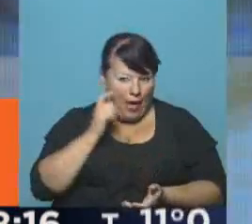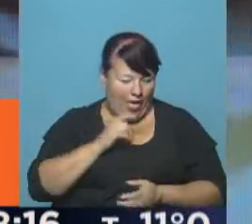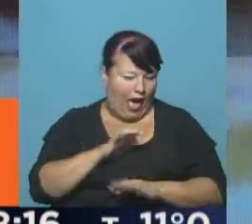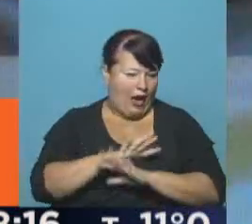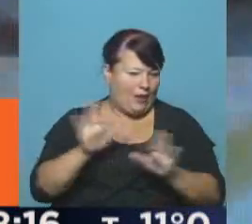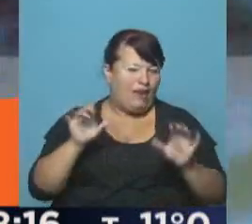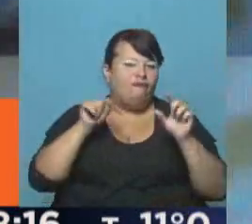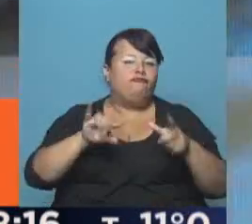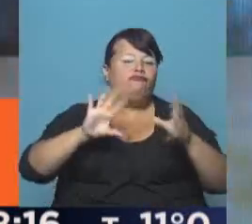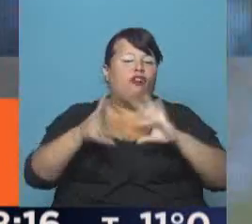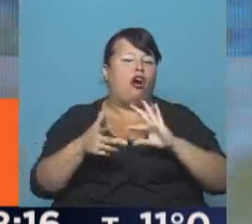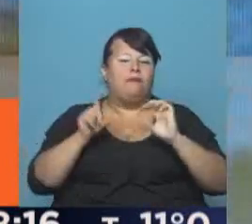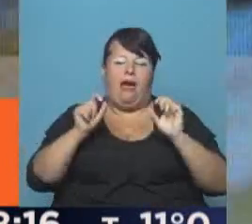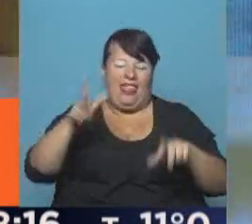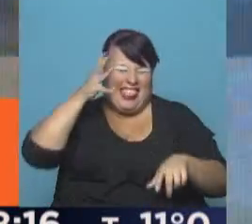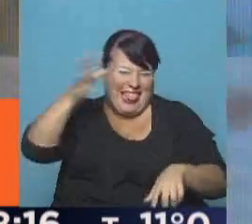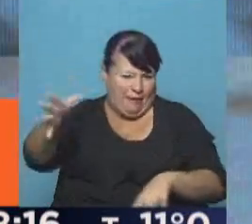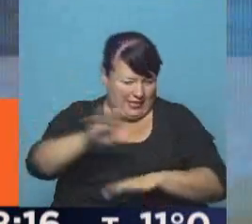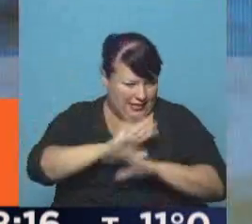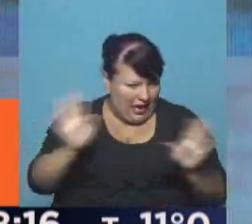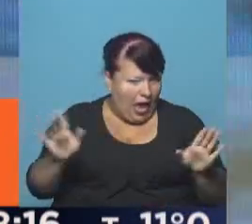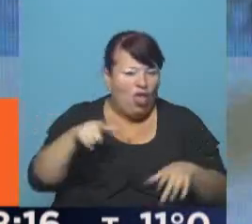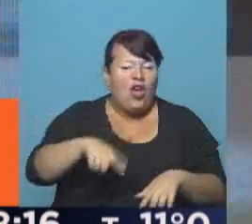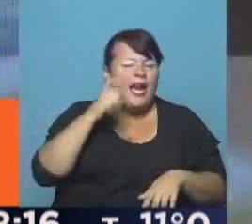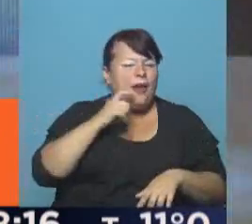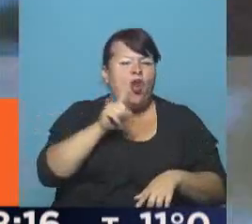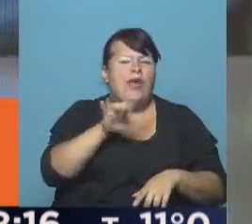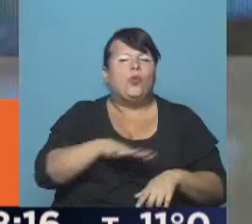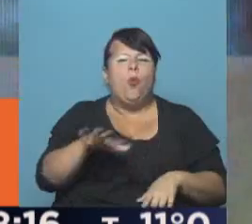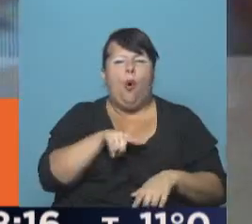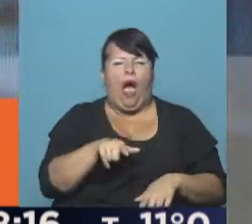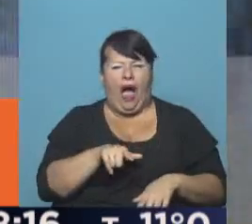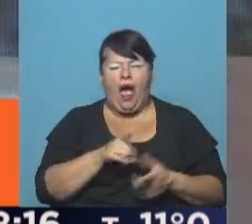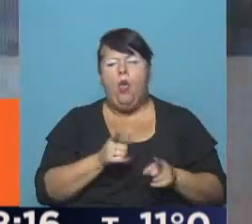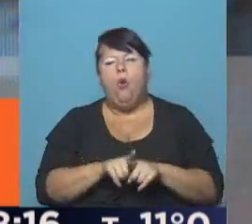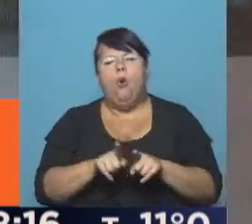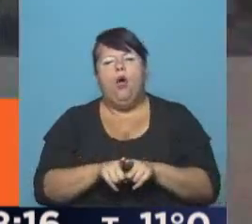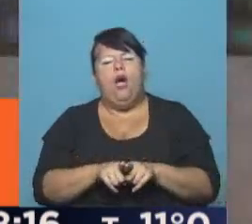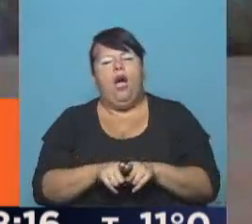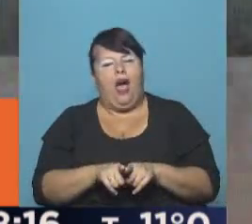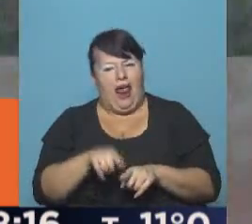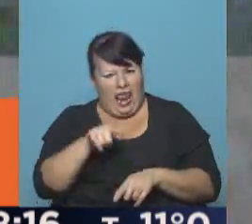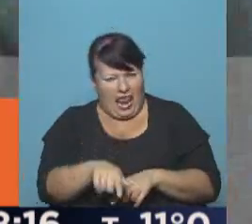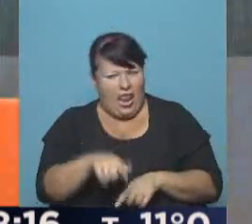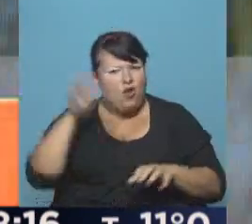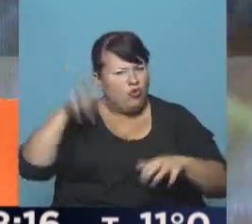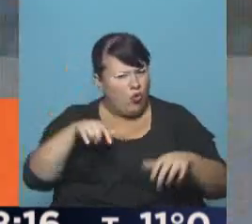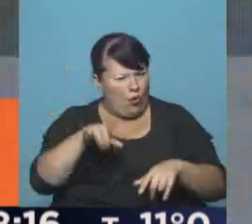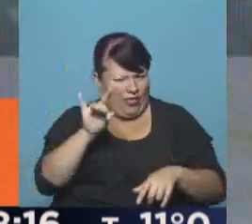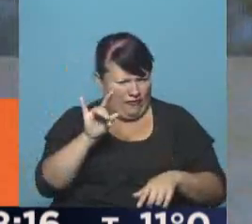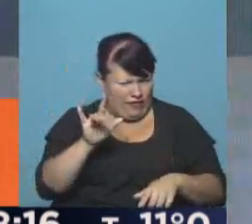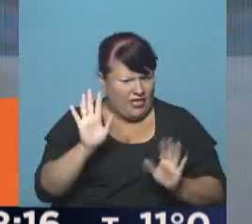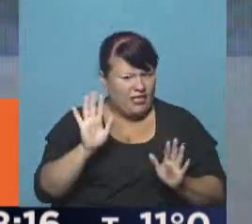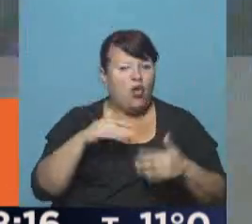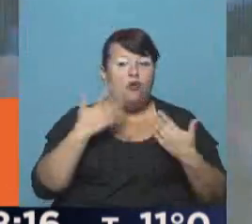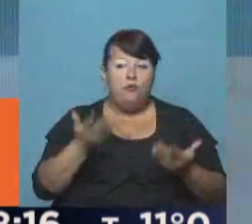evento de características los temas se acomode ahora no es una localidad que reciba precipitaciones por